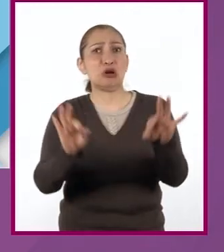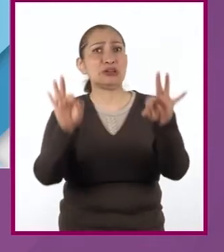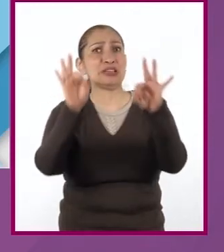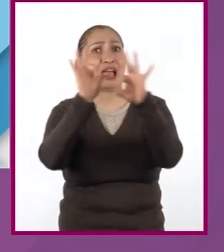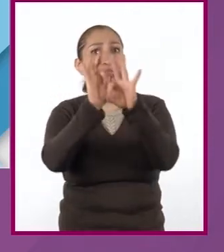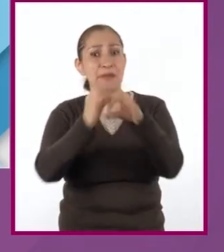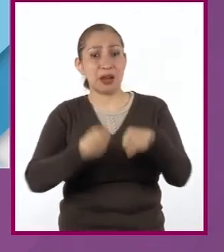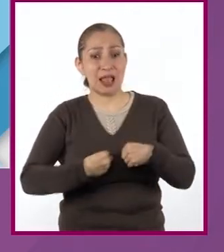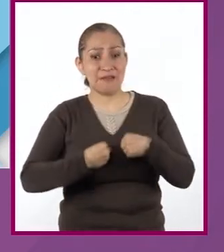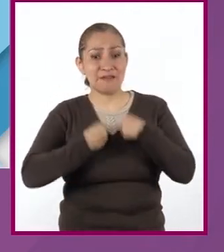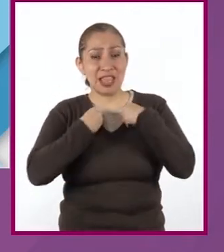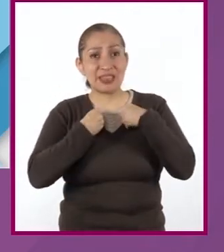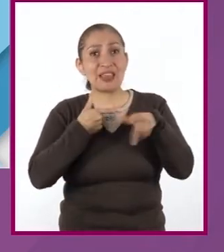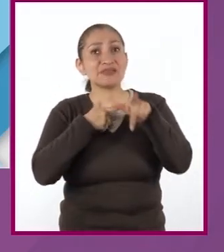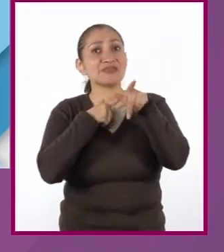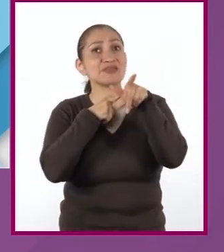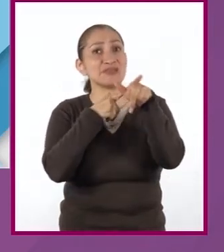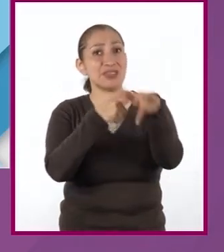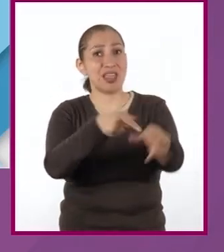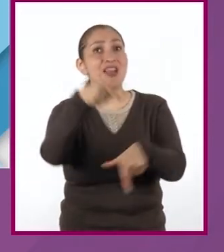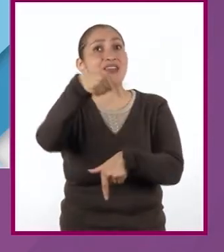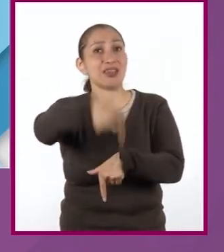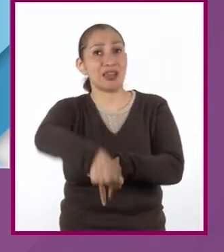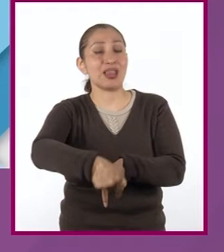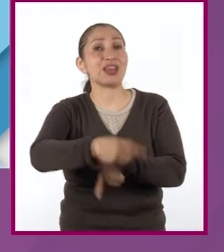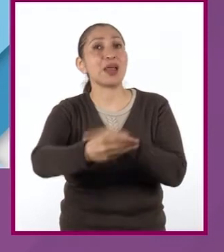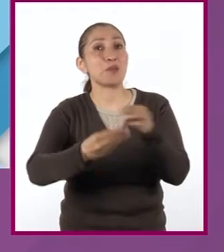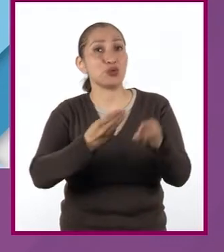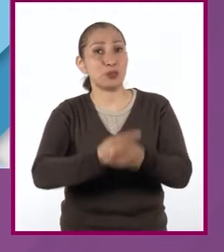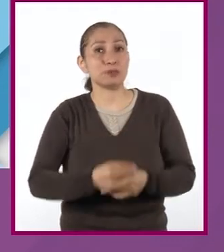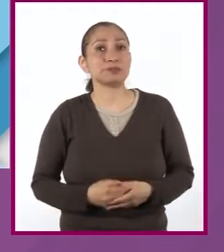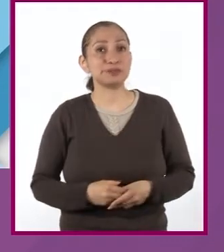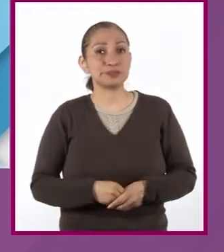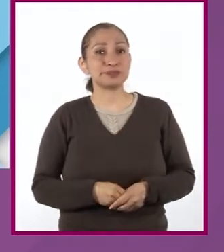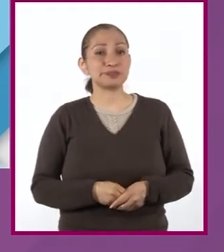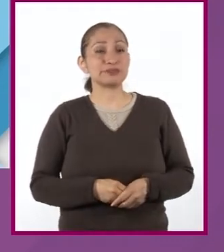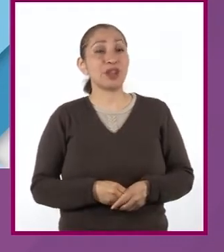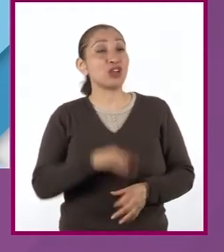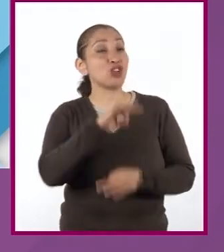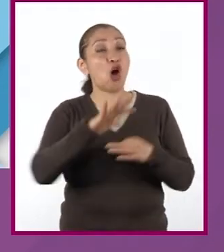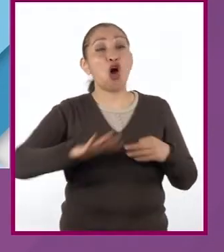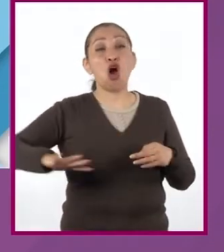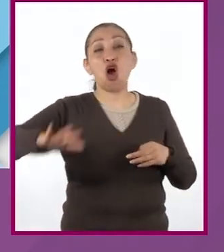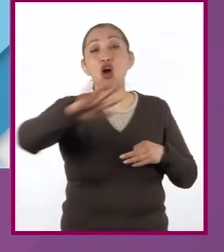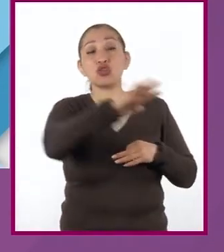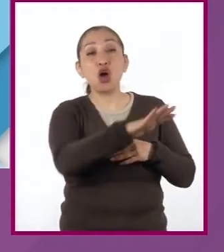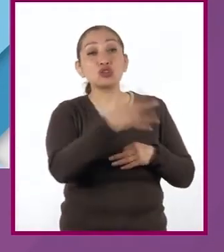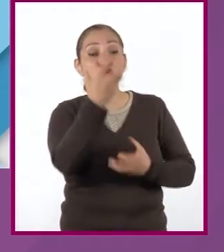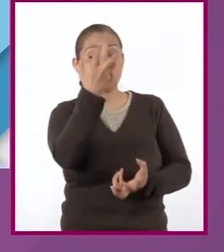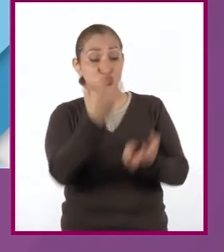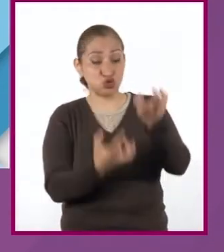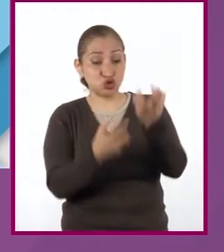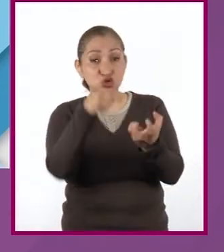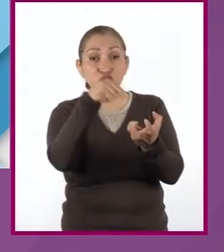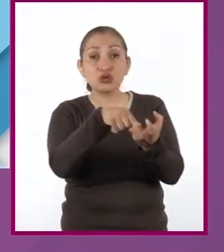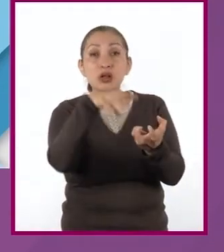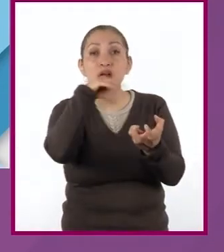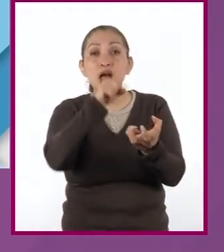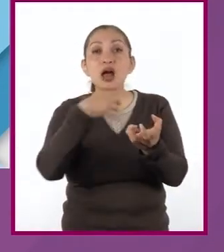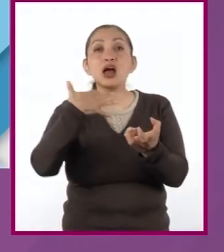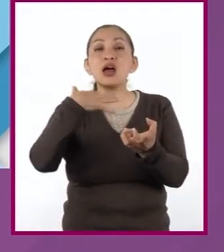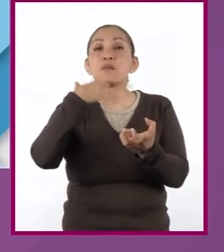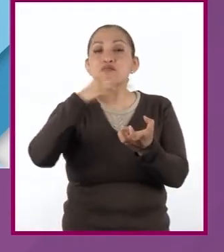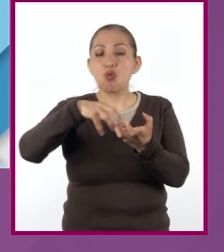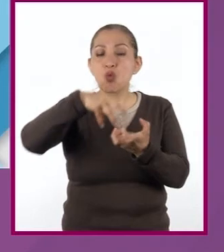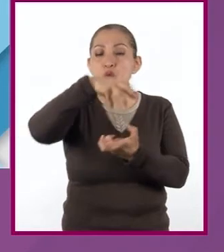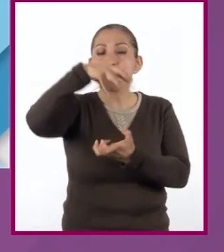el desarrollo y el mantenimiento de la vida en la Tierra. Todos los procesos de combustión generan desechos que